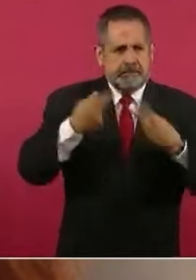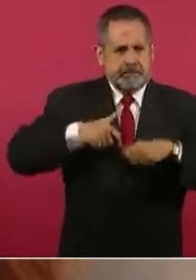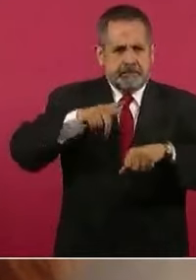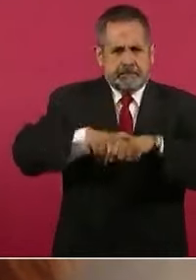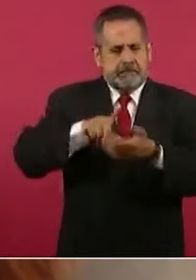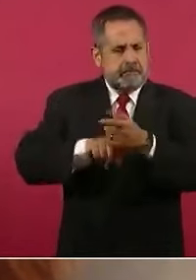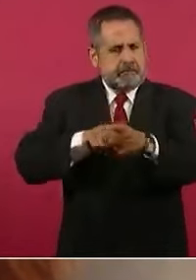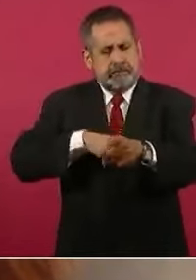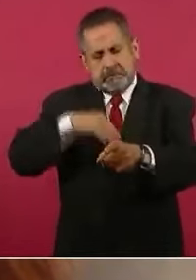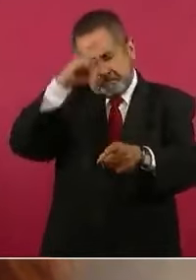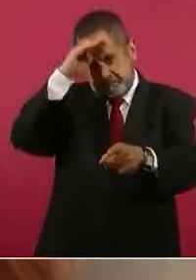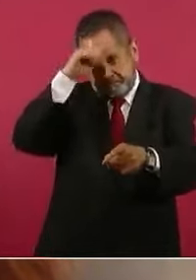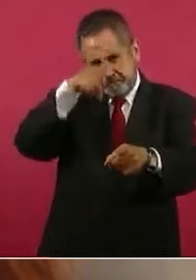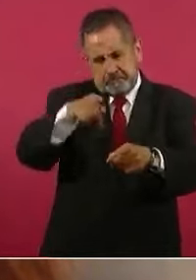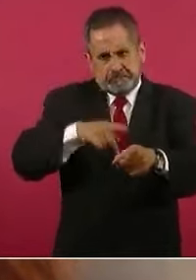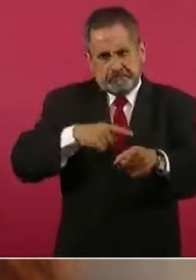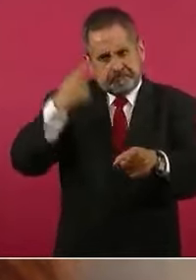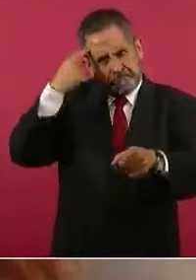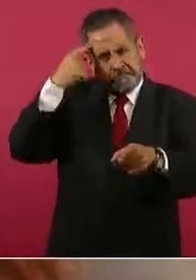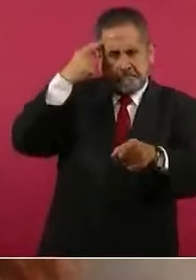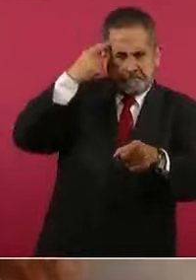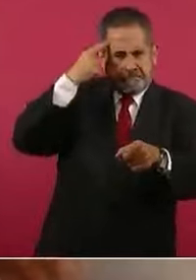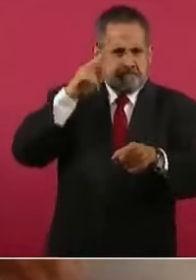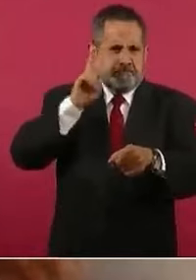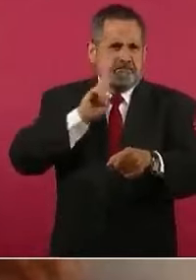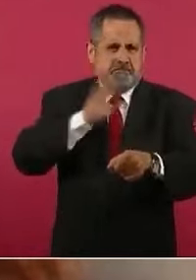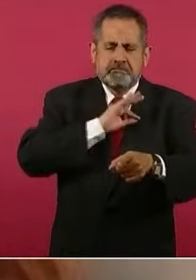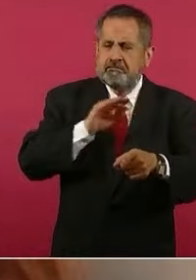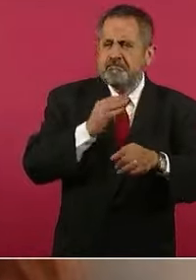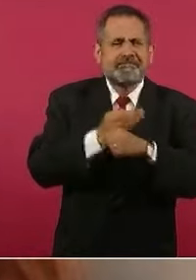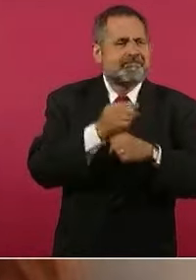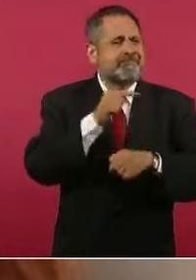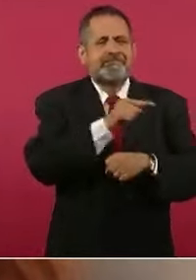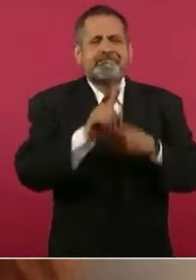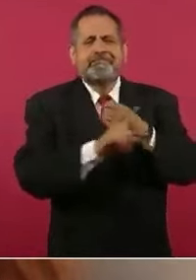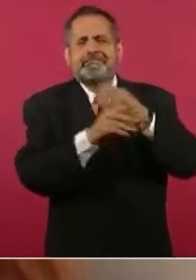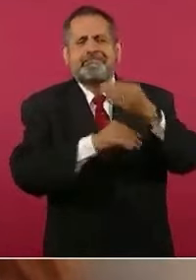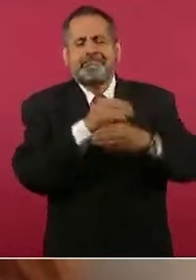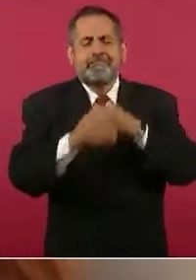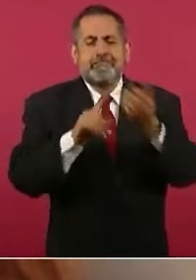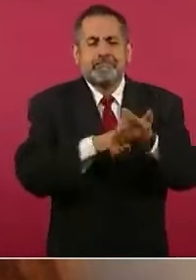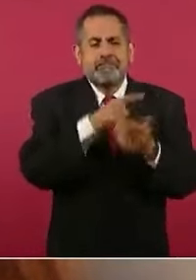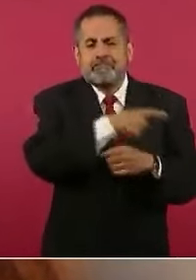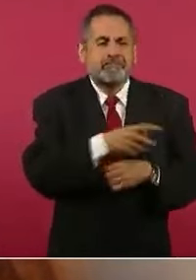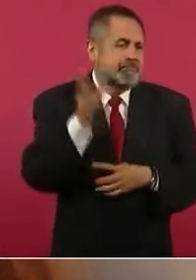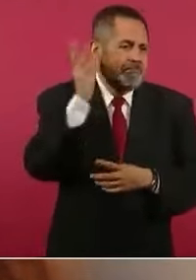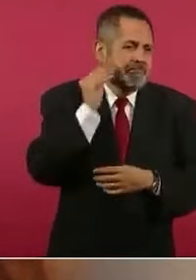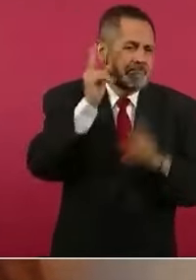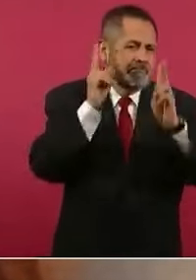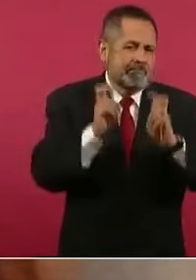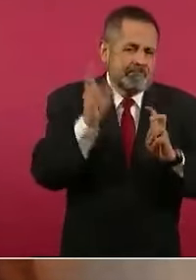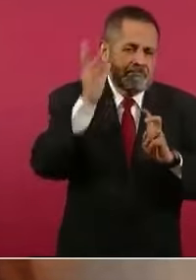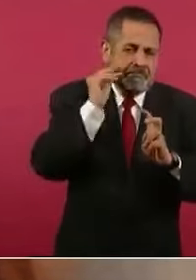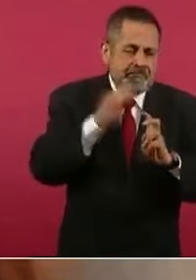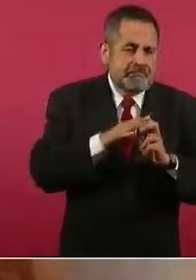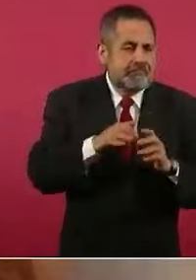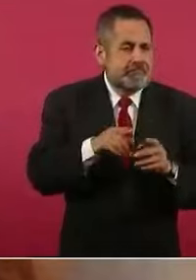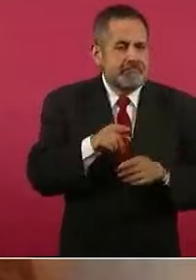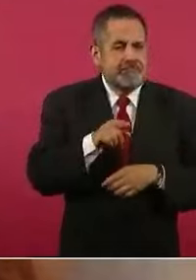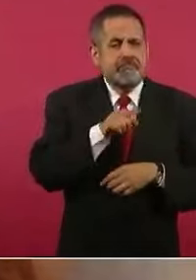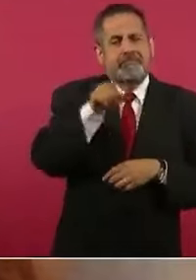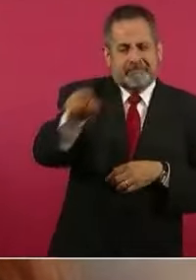no piensa que es viable, ante la polémica que se ha generado por la filtración de estos audios, que lo ha involucrado,